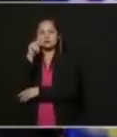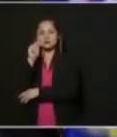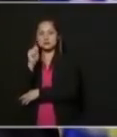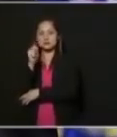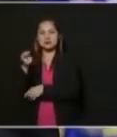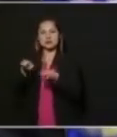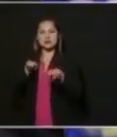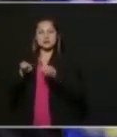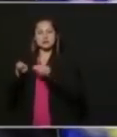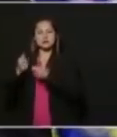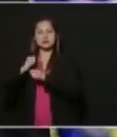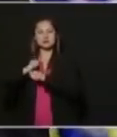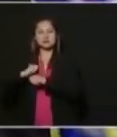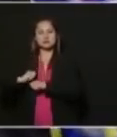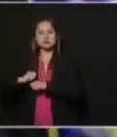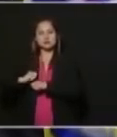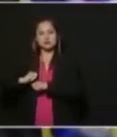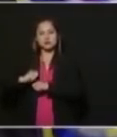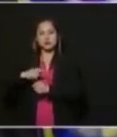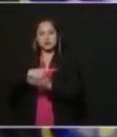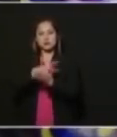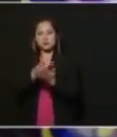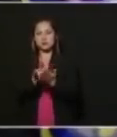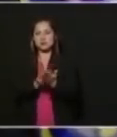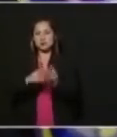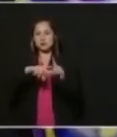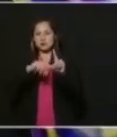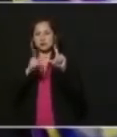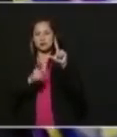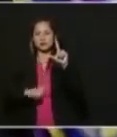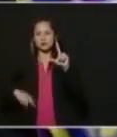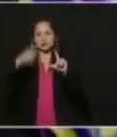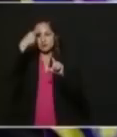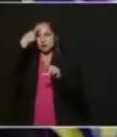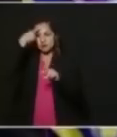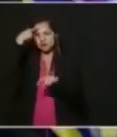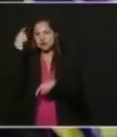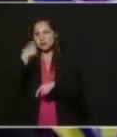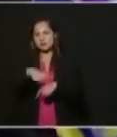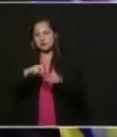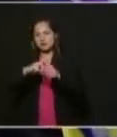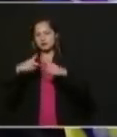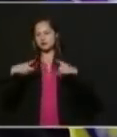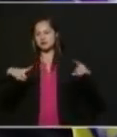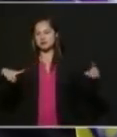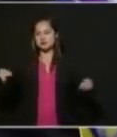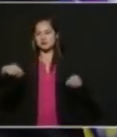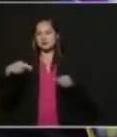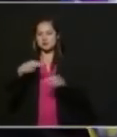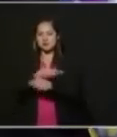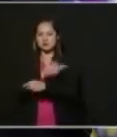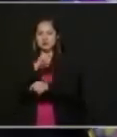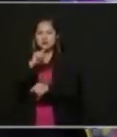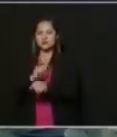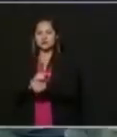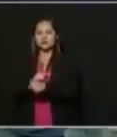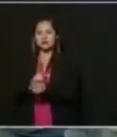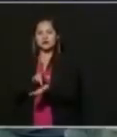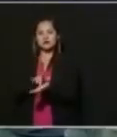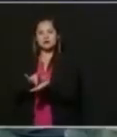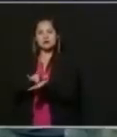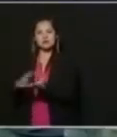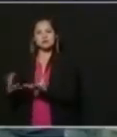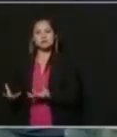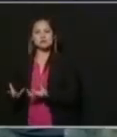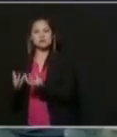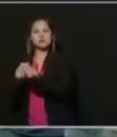para la Innovación en beneficio de la sociedad y del desarrollo nacional, con la participación